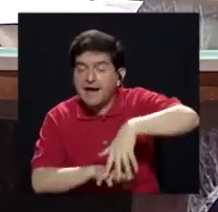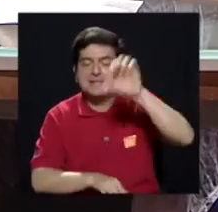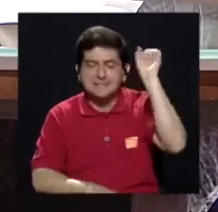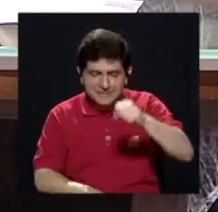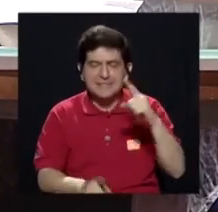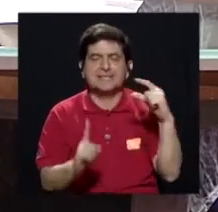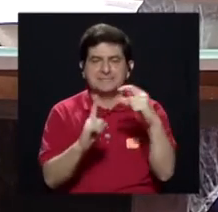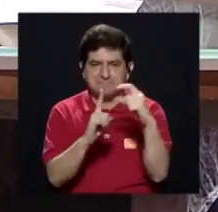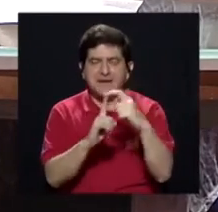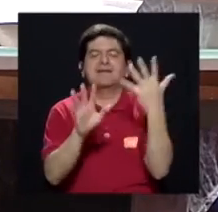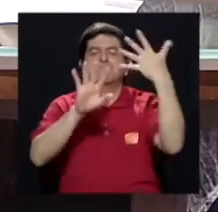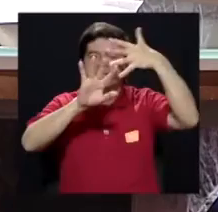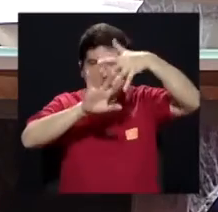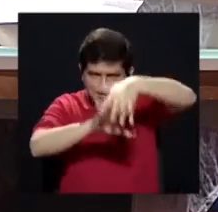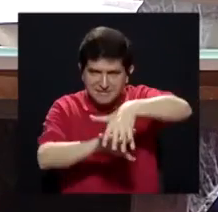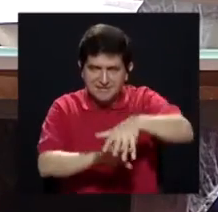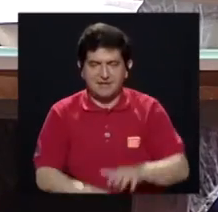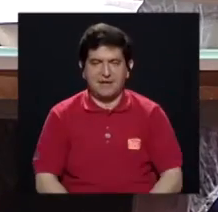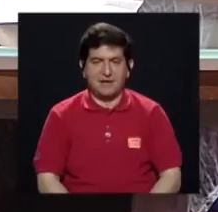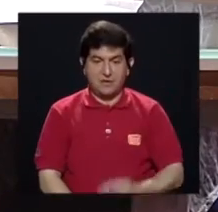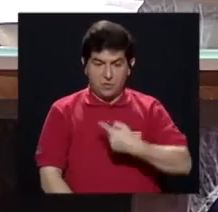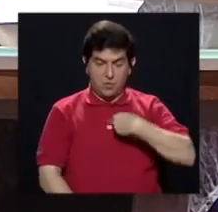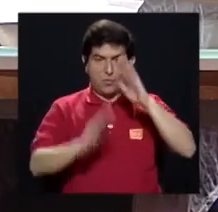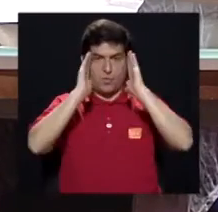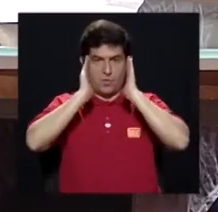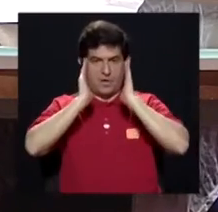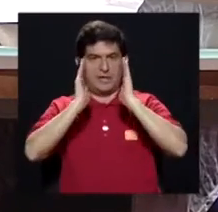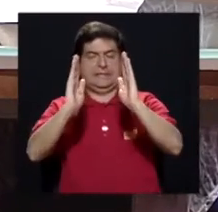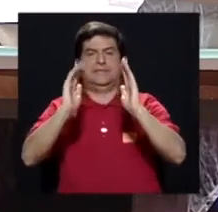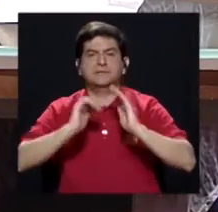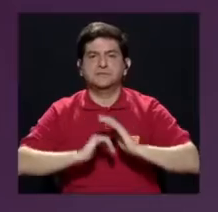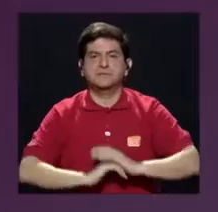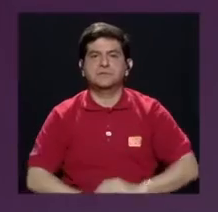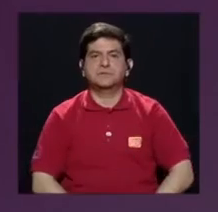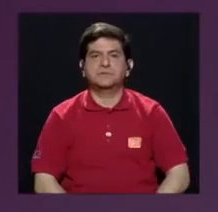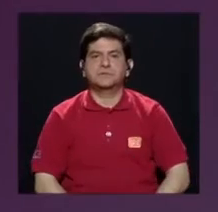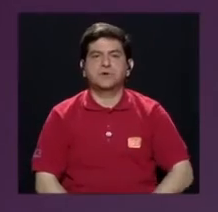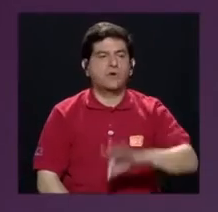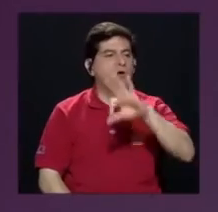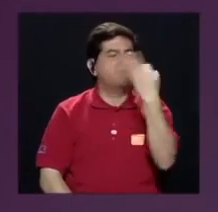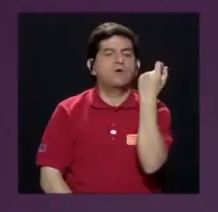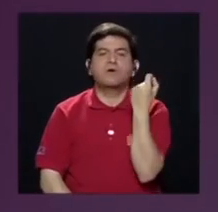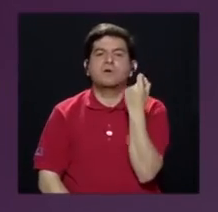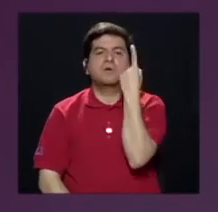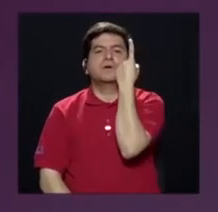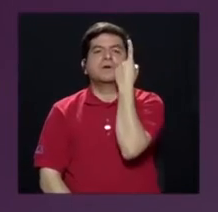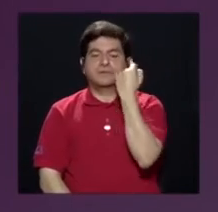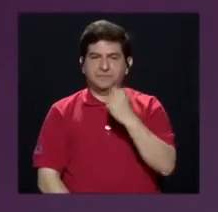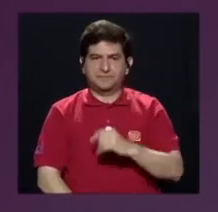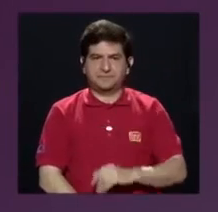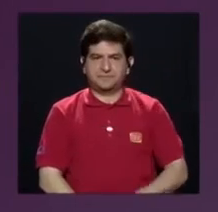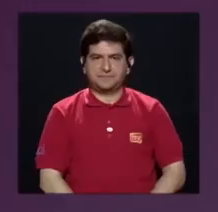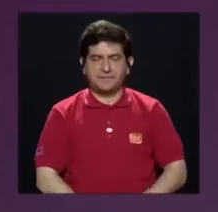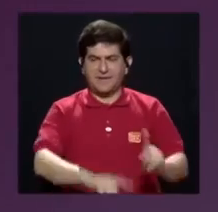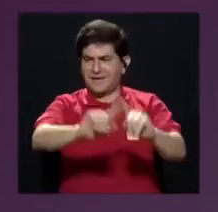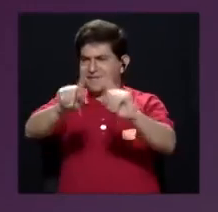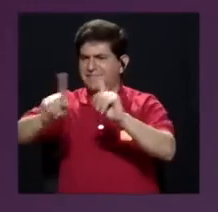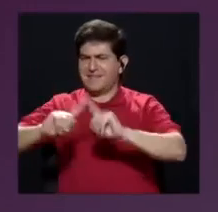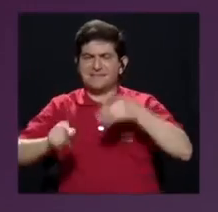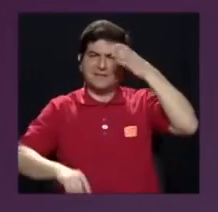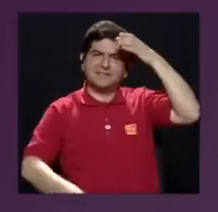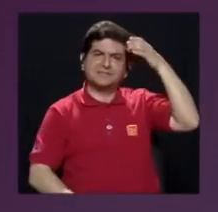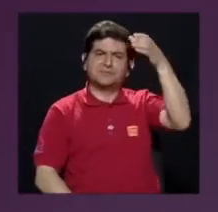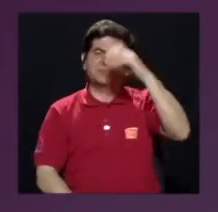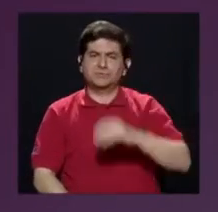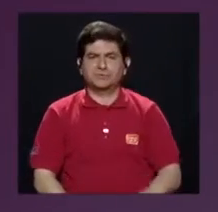palabra integración. El prestar atención a cómo los modos de comprensión de las distintas